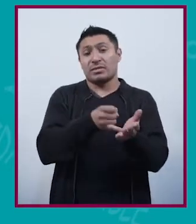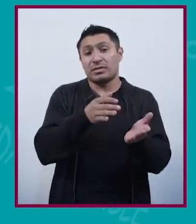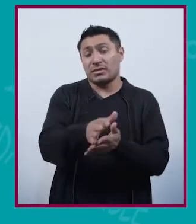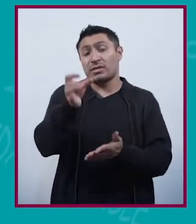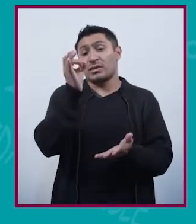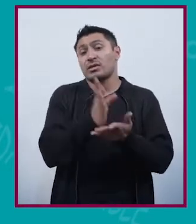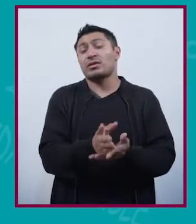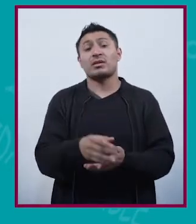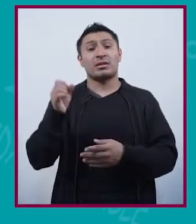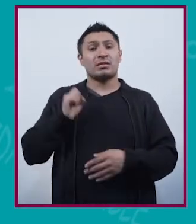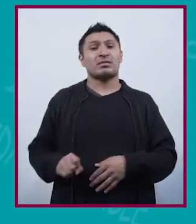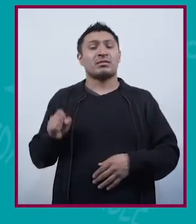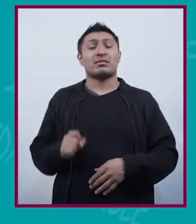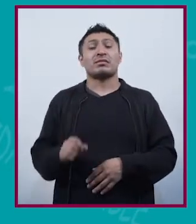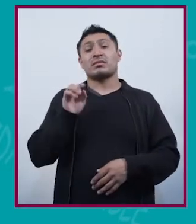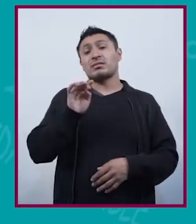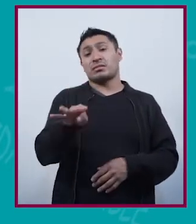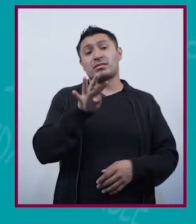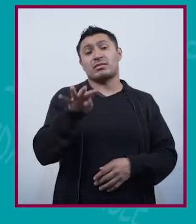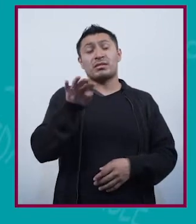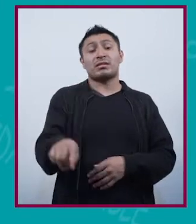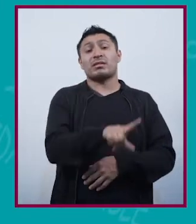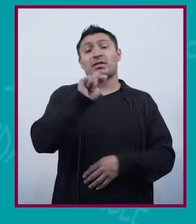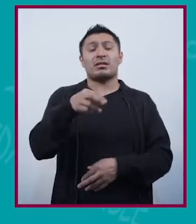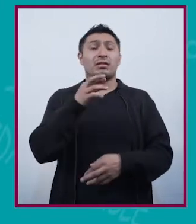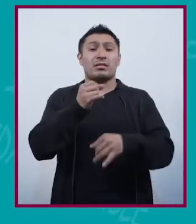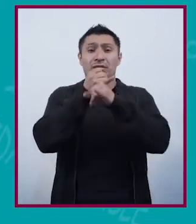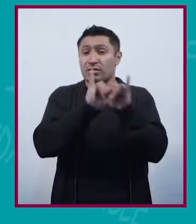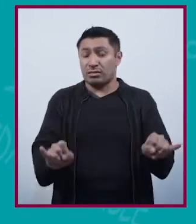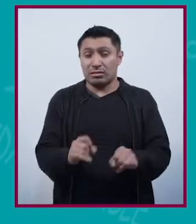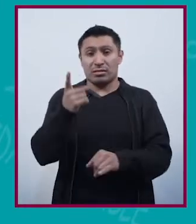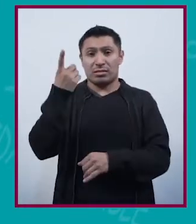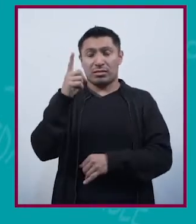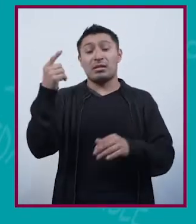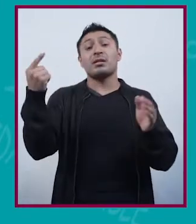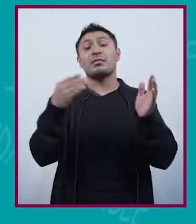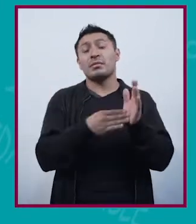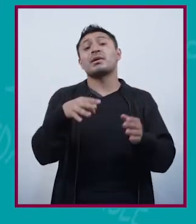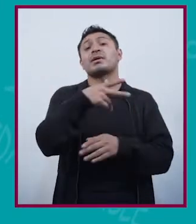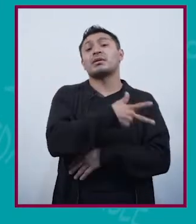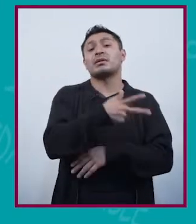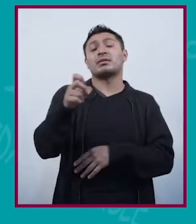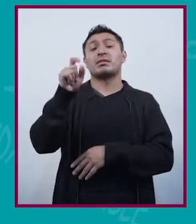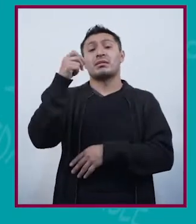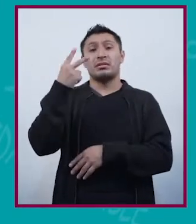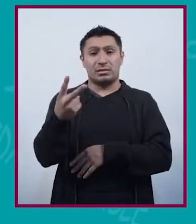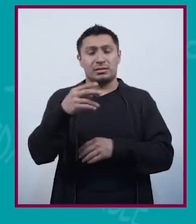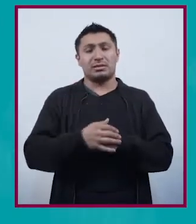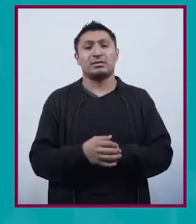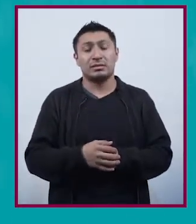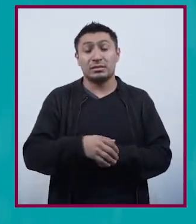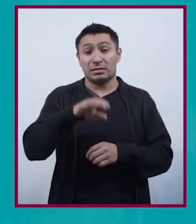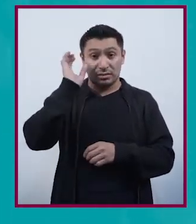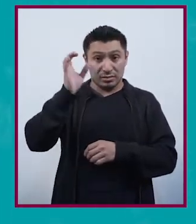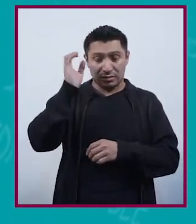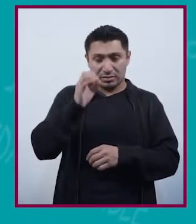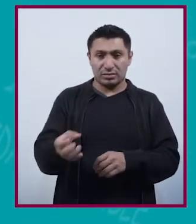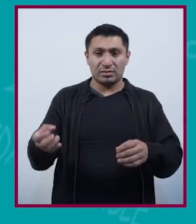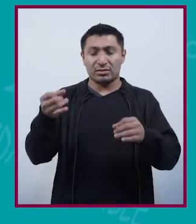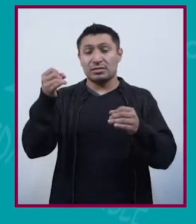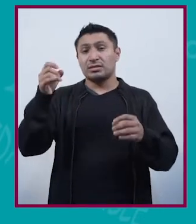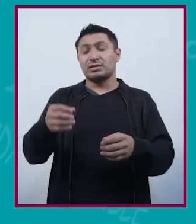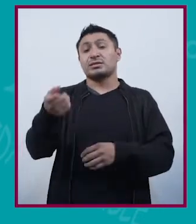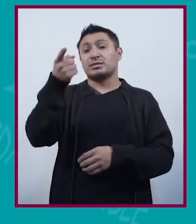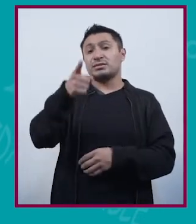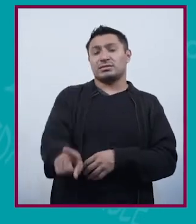moneda solo empezó a usarse en el siglo XIX, después de la independencia en diciembre de 1822, cuando se